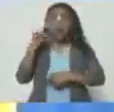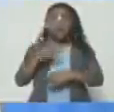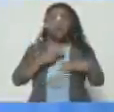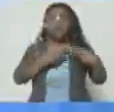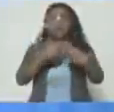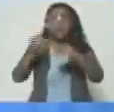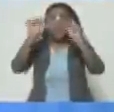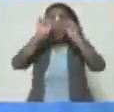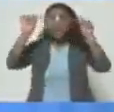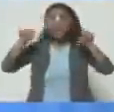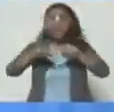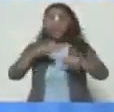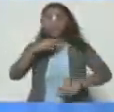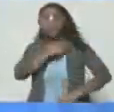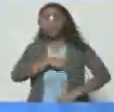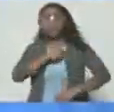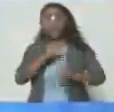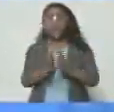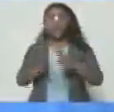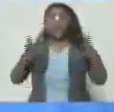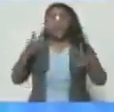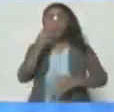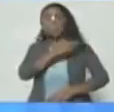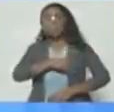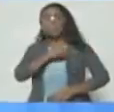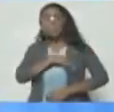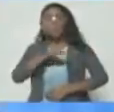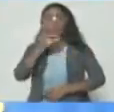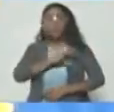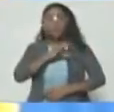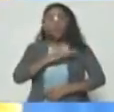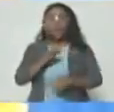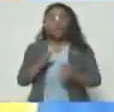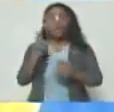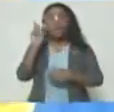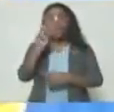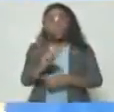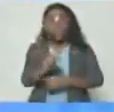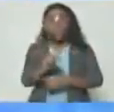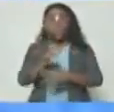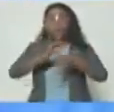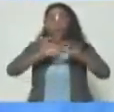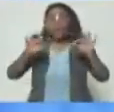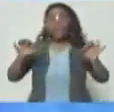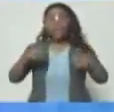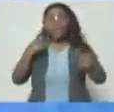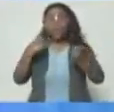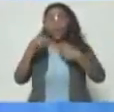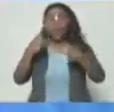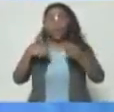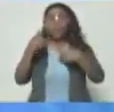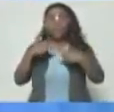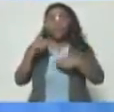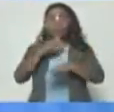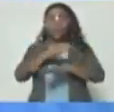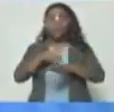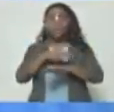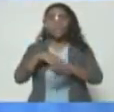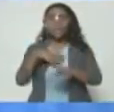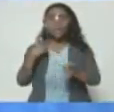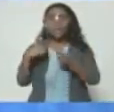sistema de misiones y grandes misiones sociales y a través también de las cadenas comerciales que tiene el Ministerio de